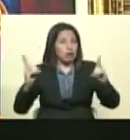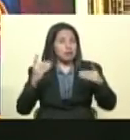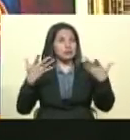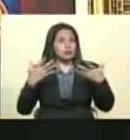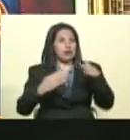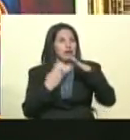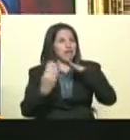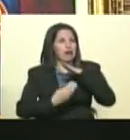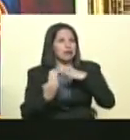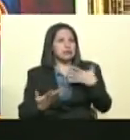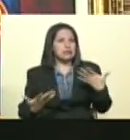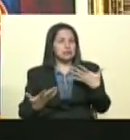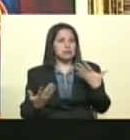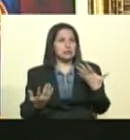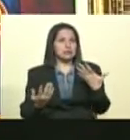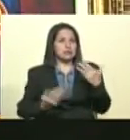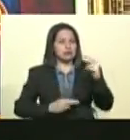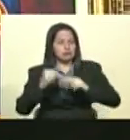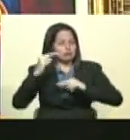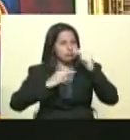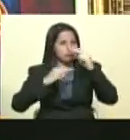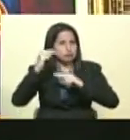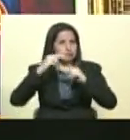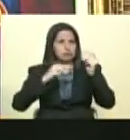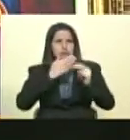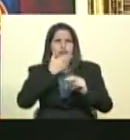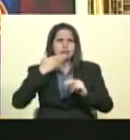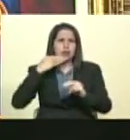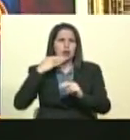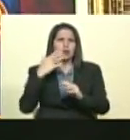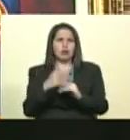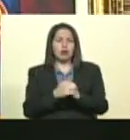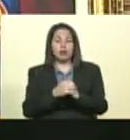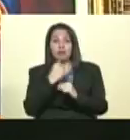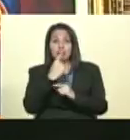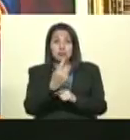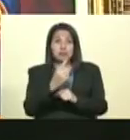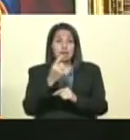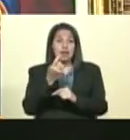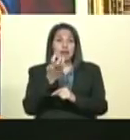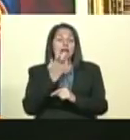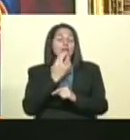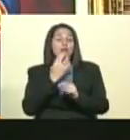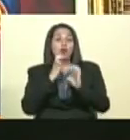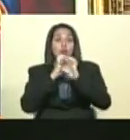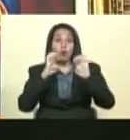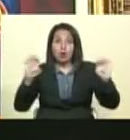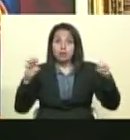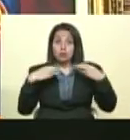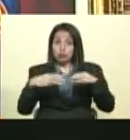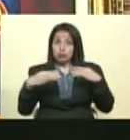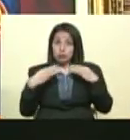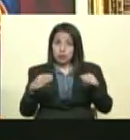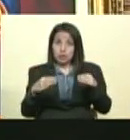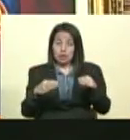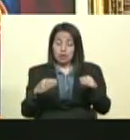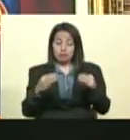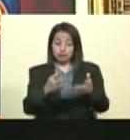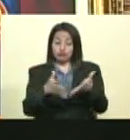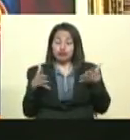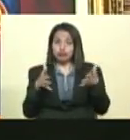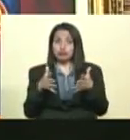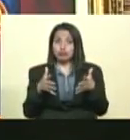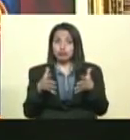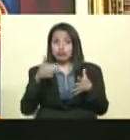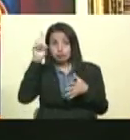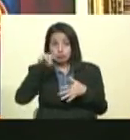socialista, constructivo y constructor. Les iba a poner el ejemplo de la educación pública. Ahí logramos